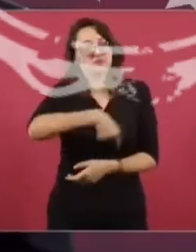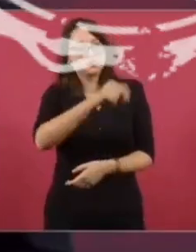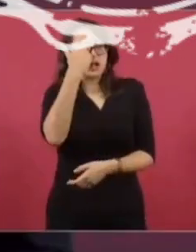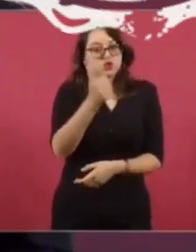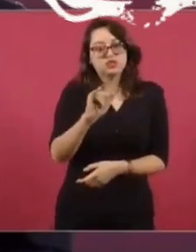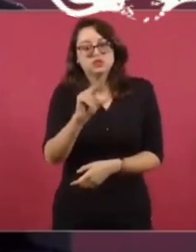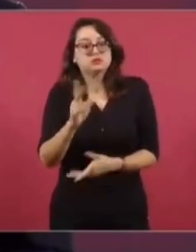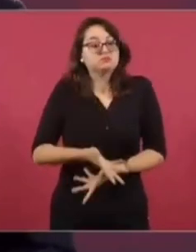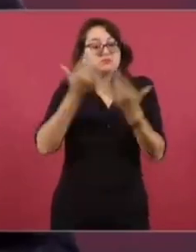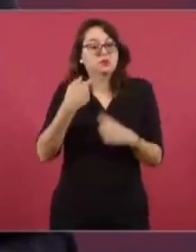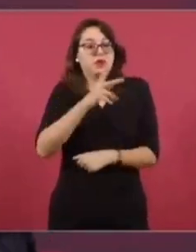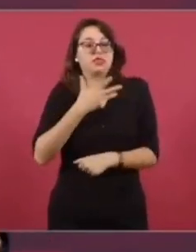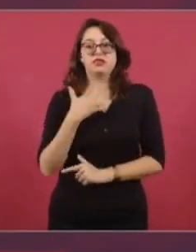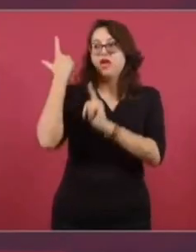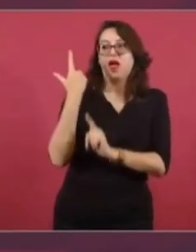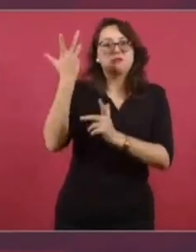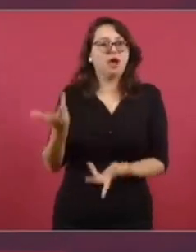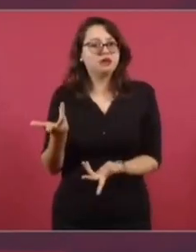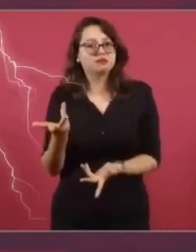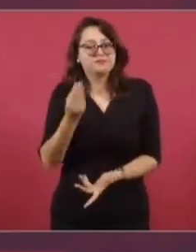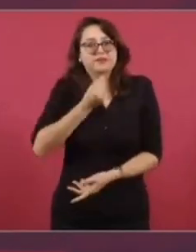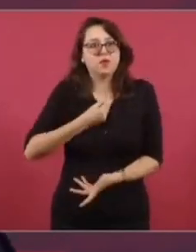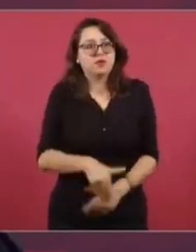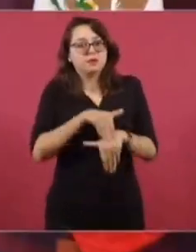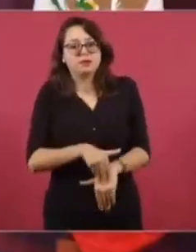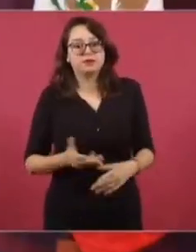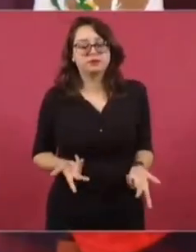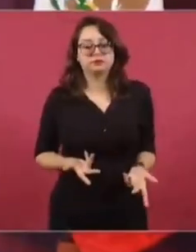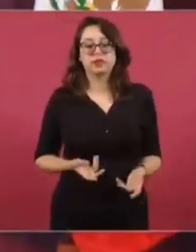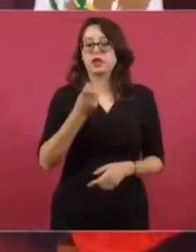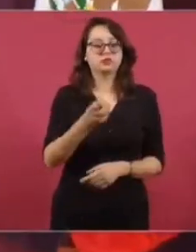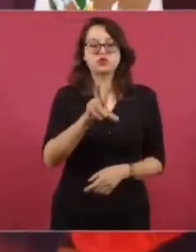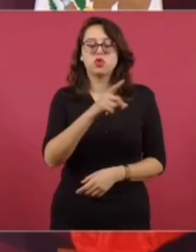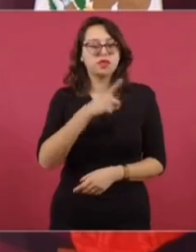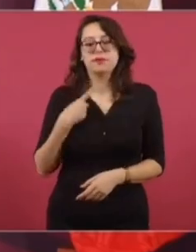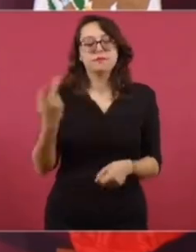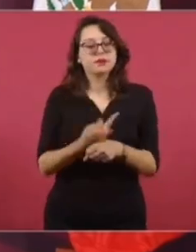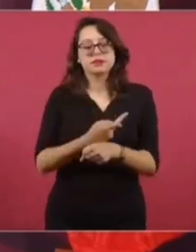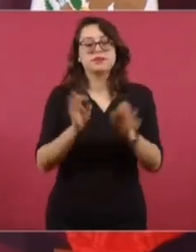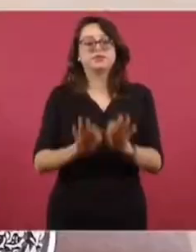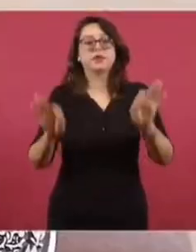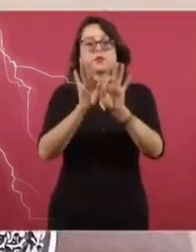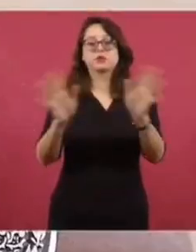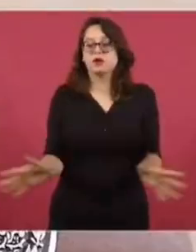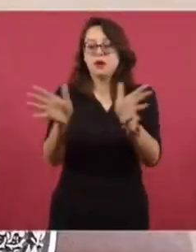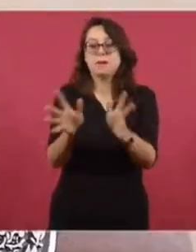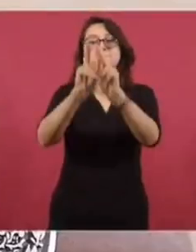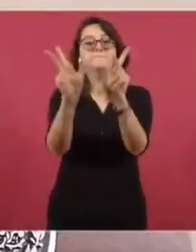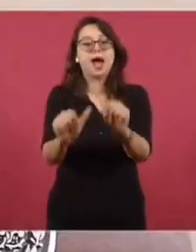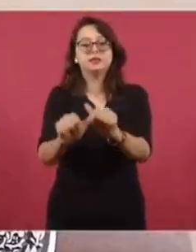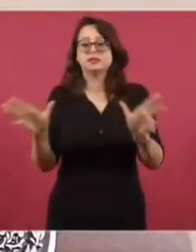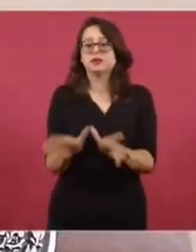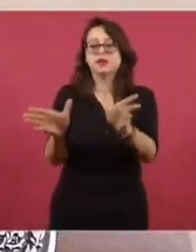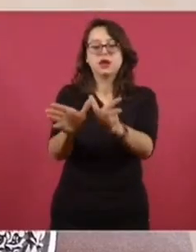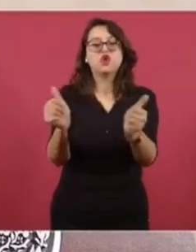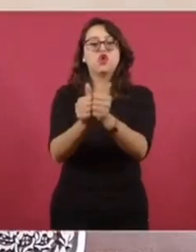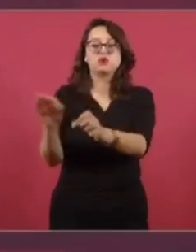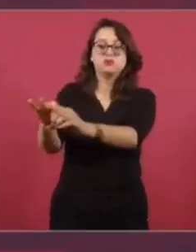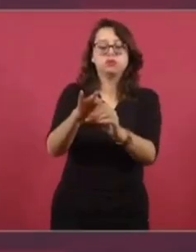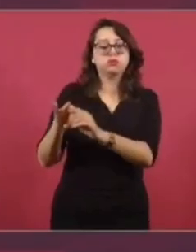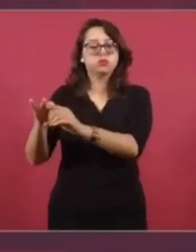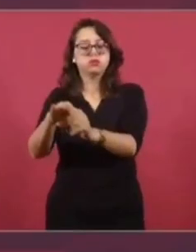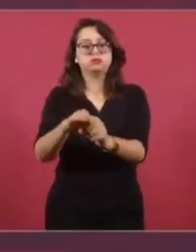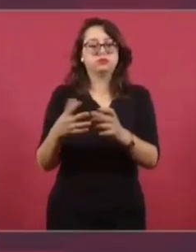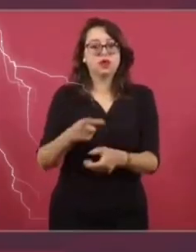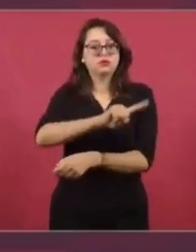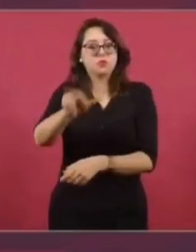Entonces nosotros tenemos siempre en México que buscar la vía pacífica y fortalecer la democracia. No permitir los golpes de Estado. Y también, algo